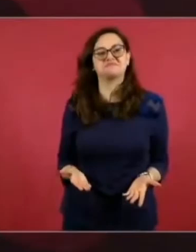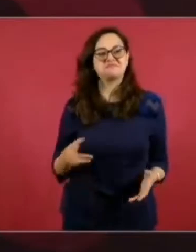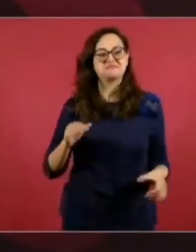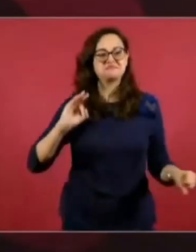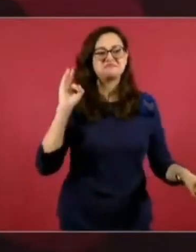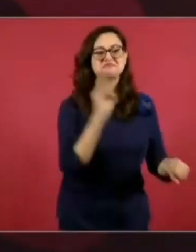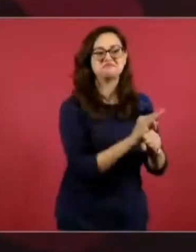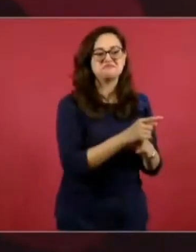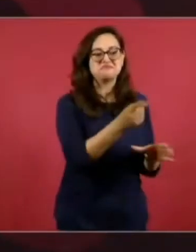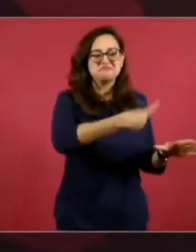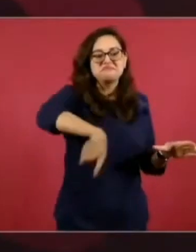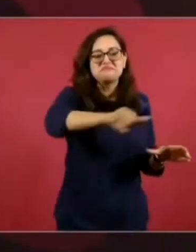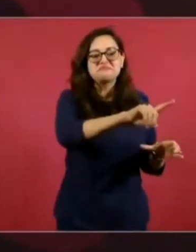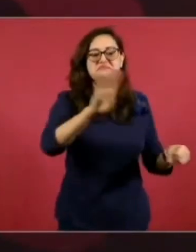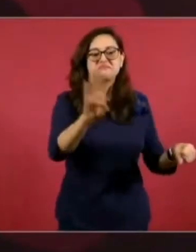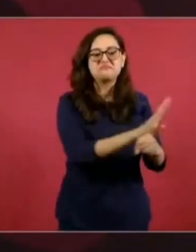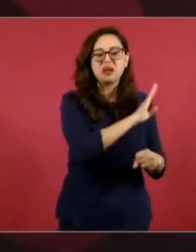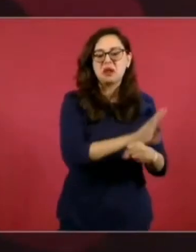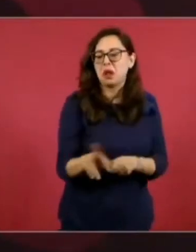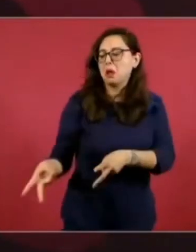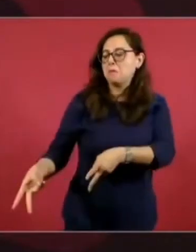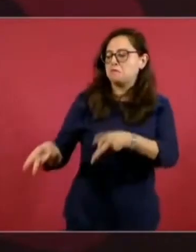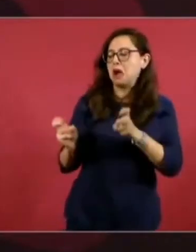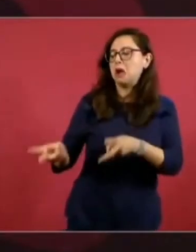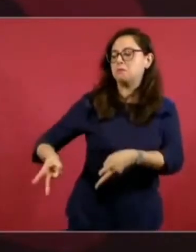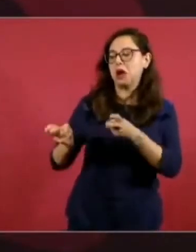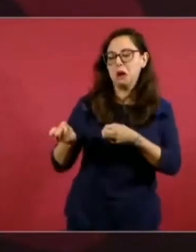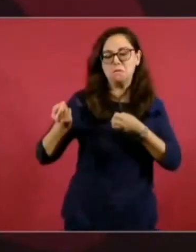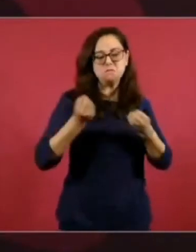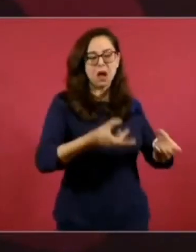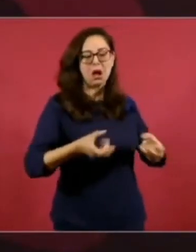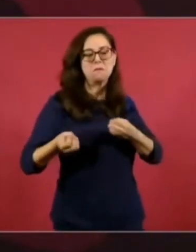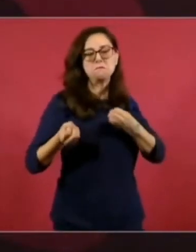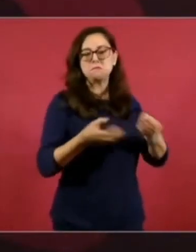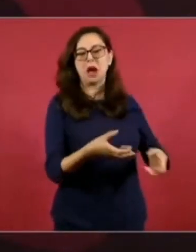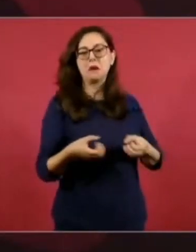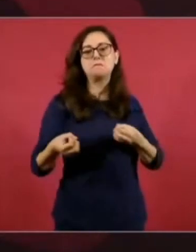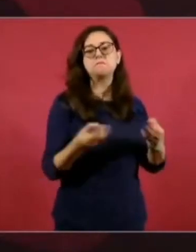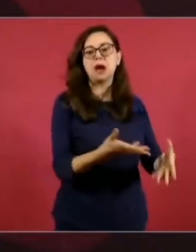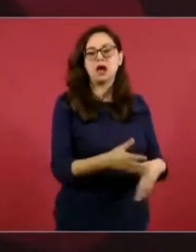el saqueo de los bienes del pueblo y de la nación.